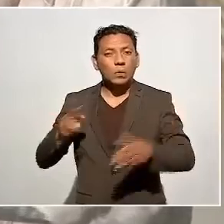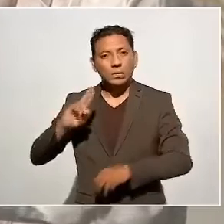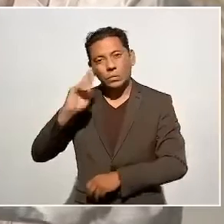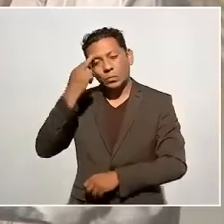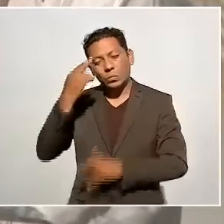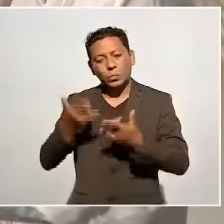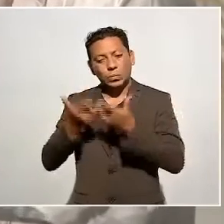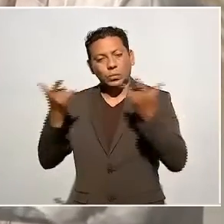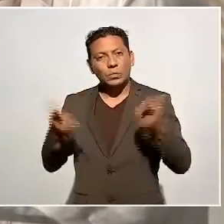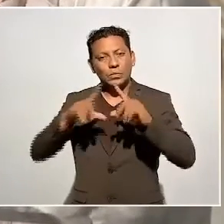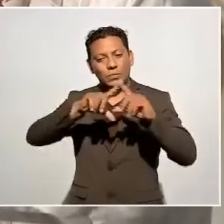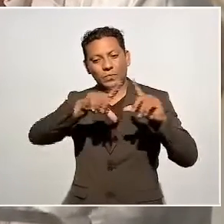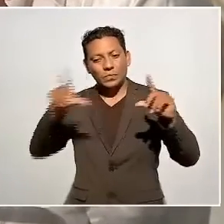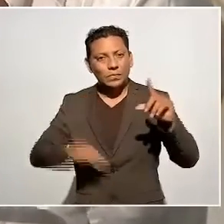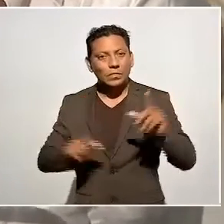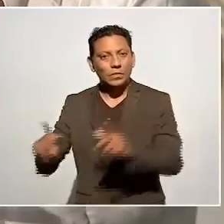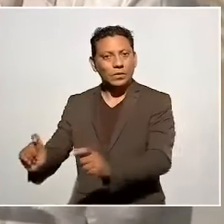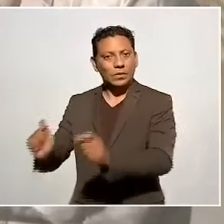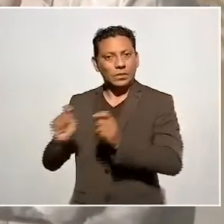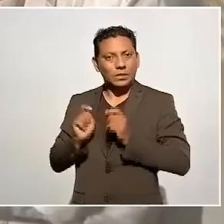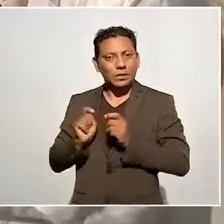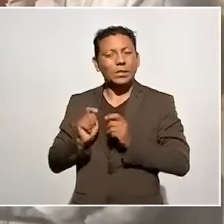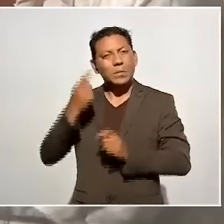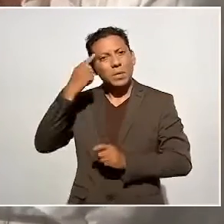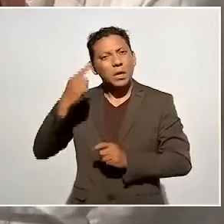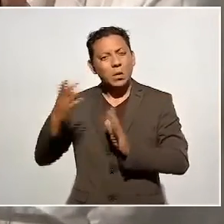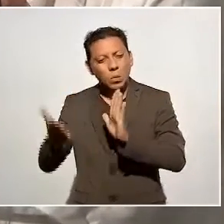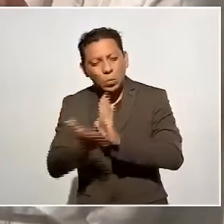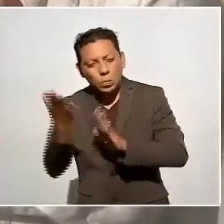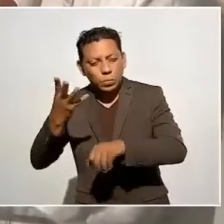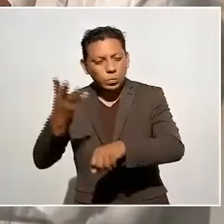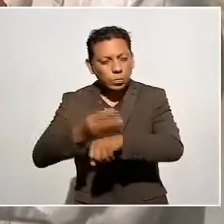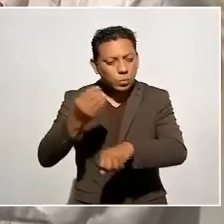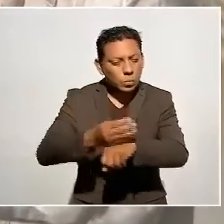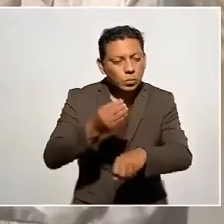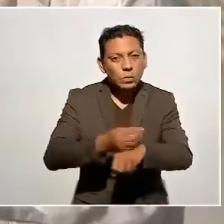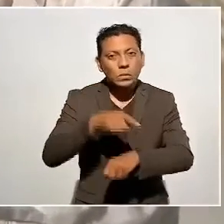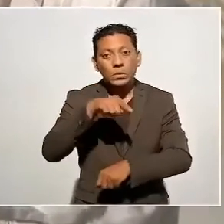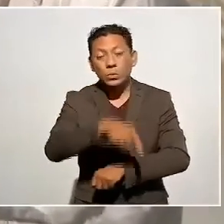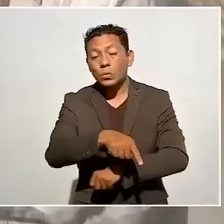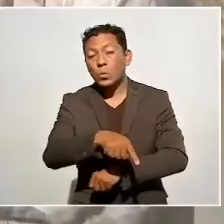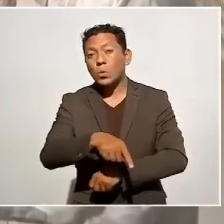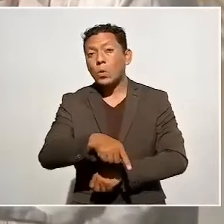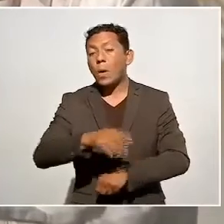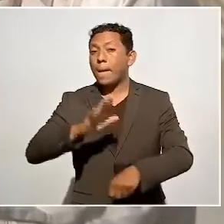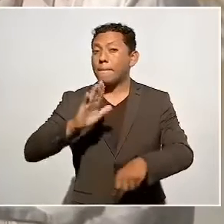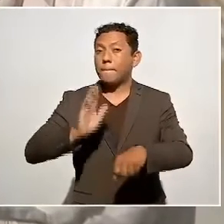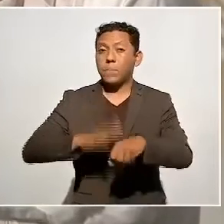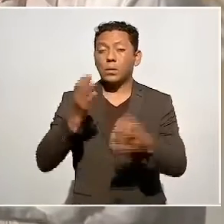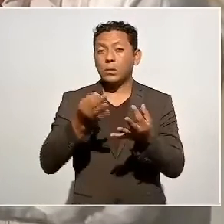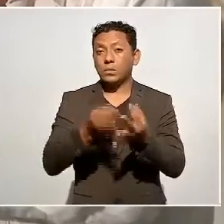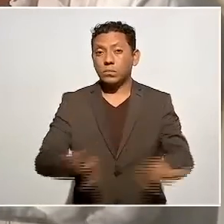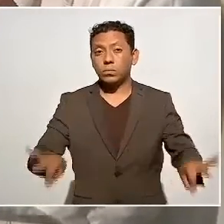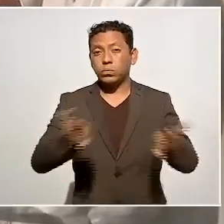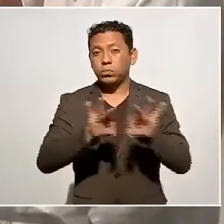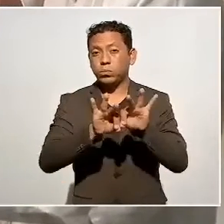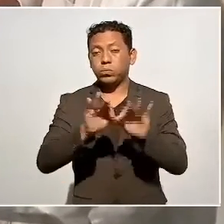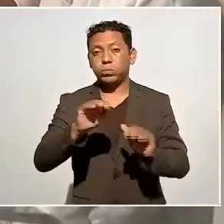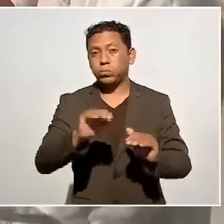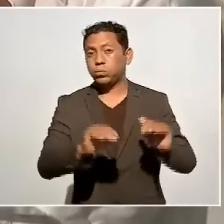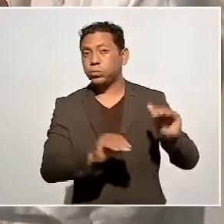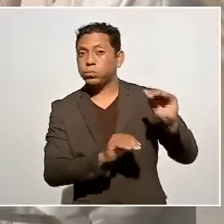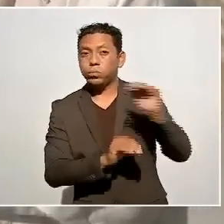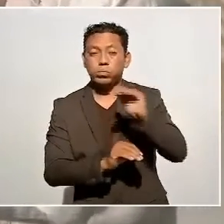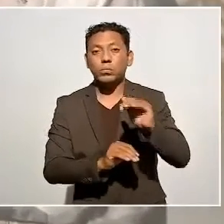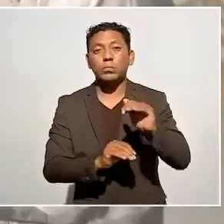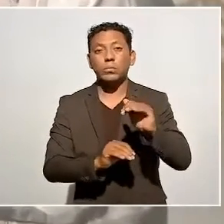el Gobierno de México nos ha dado, la construcción de una de las obras de infraestructura más importantes,